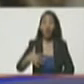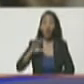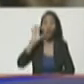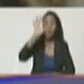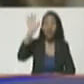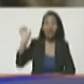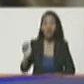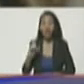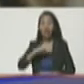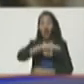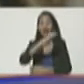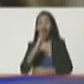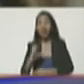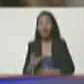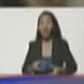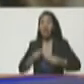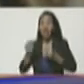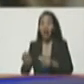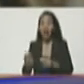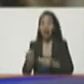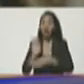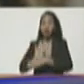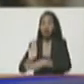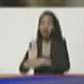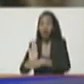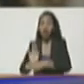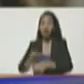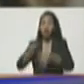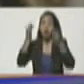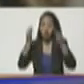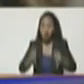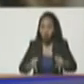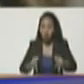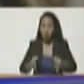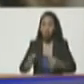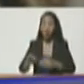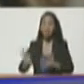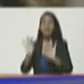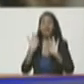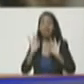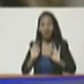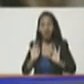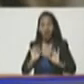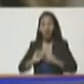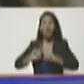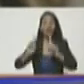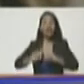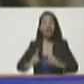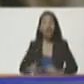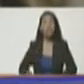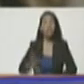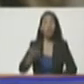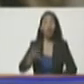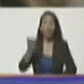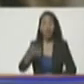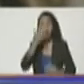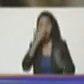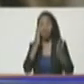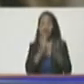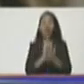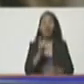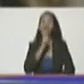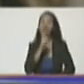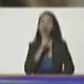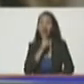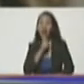a recibir un trato justo, especial y diferenciado, indispensable para enfrentar los retos derivados